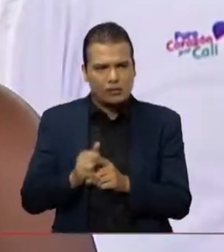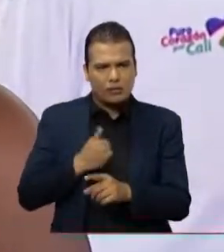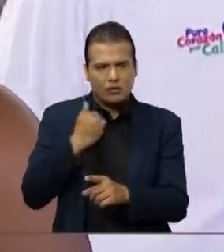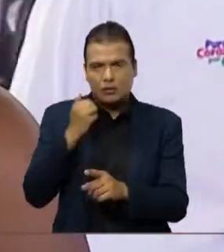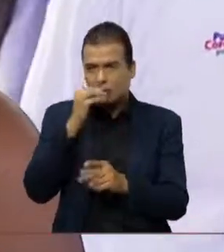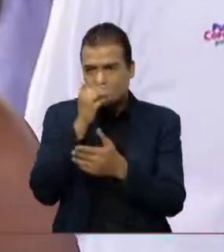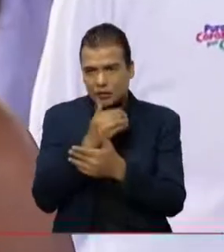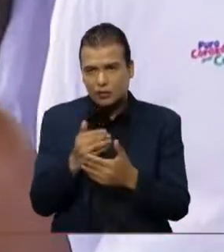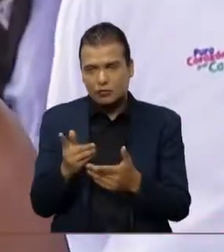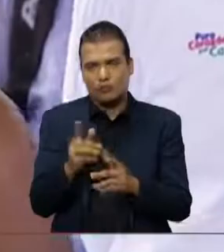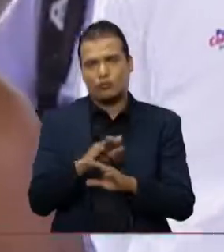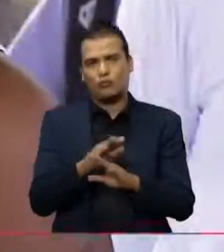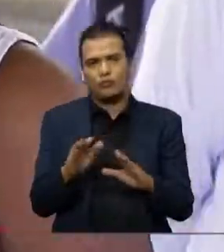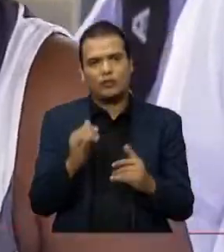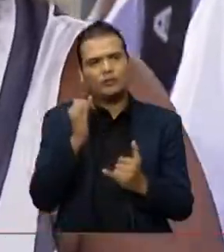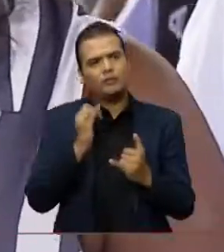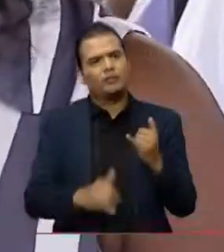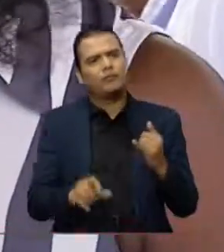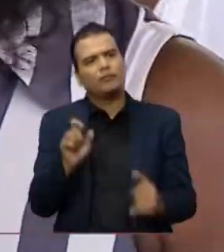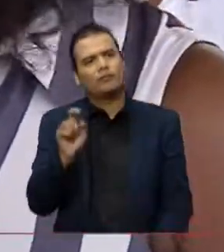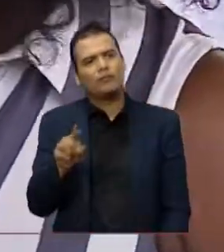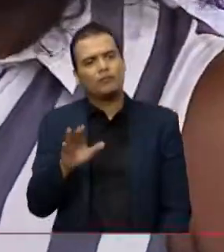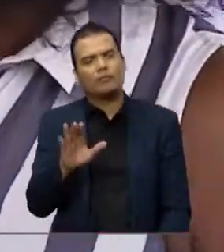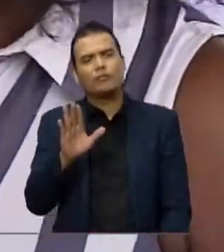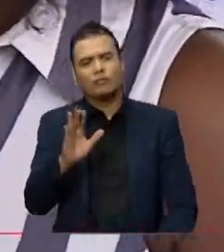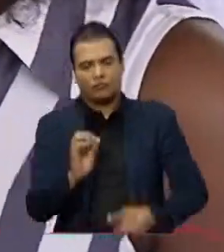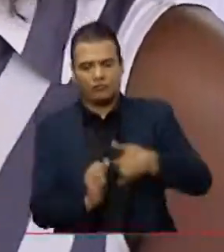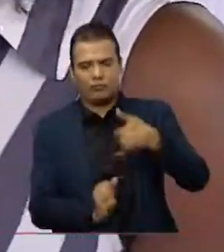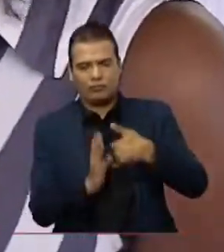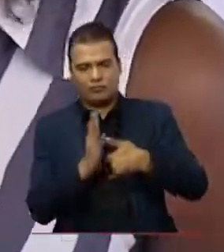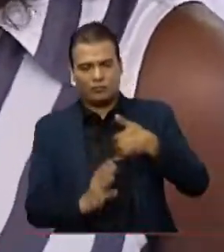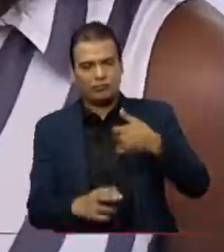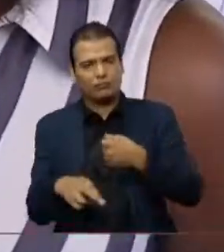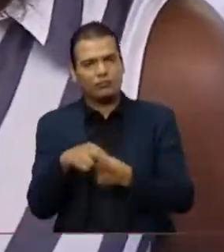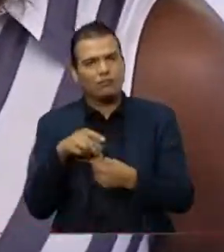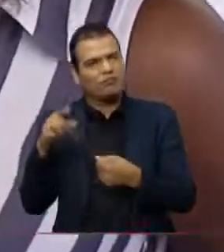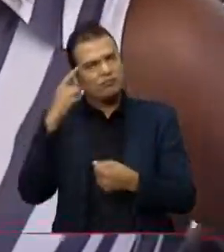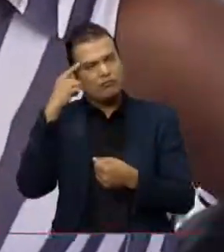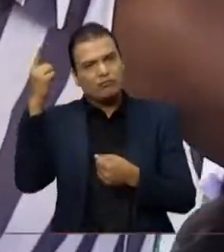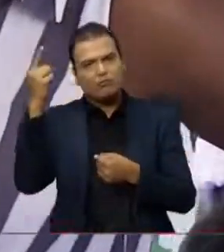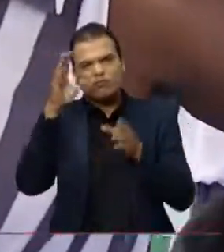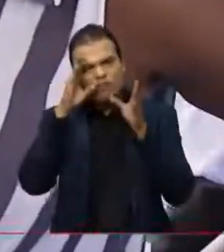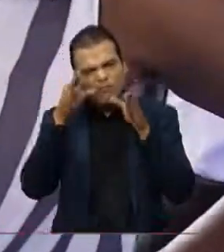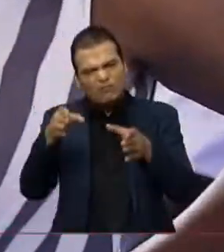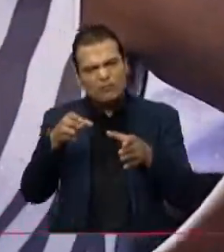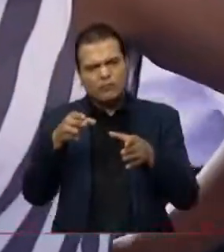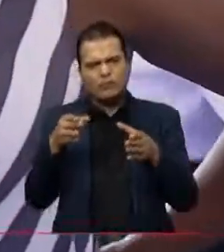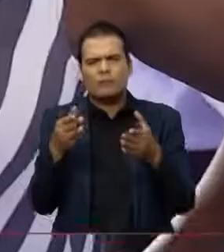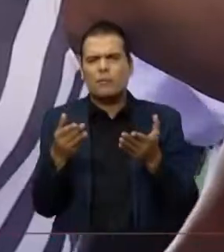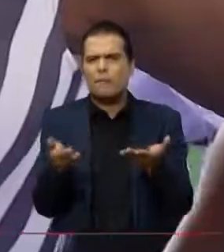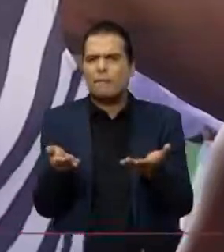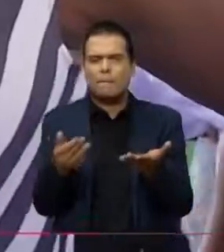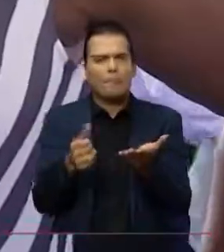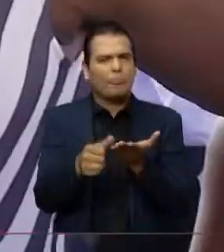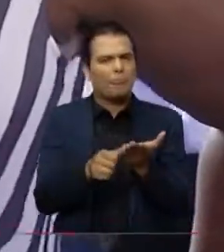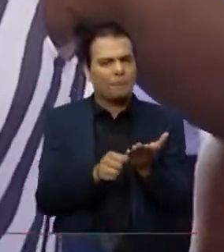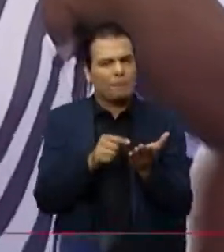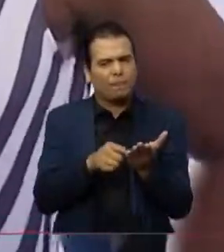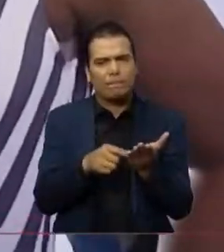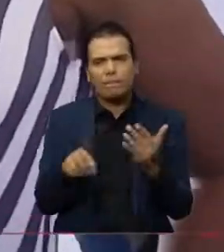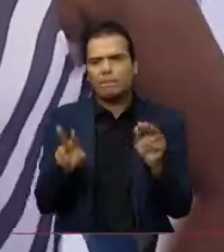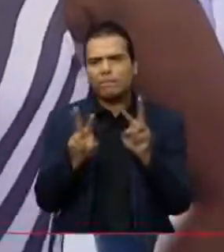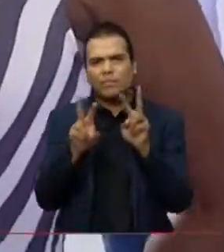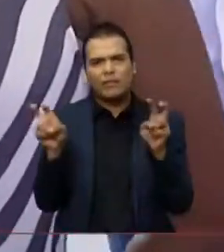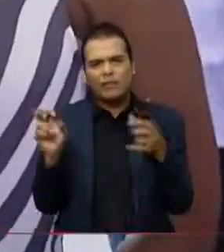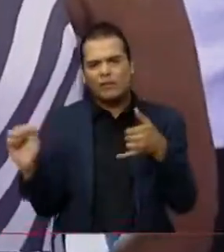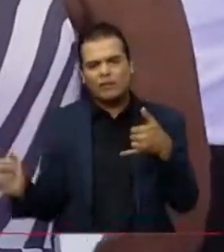niños. Ministra, una última pregunta. La región, su región, dentro de su agenda, ¿qué planes hay en el Valle del Cauca, Cauca, Chocó, toda